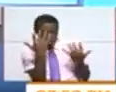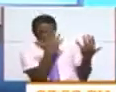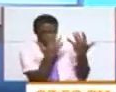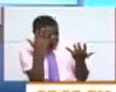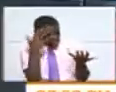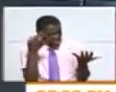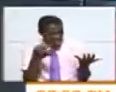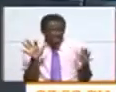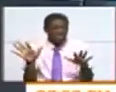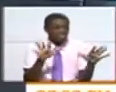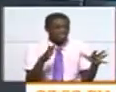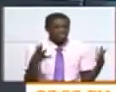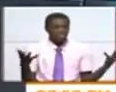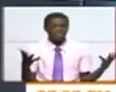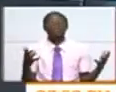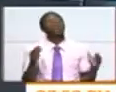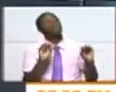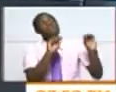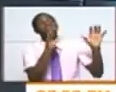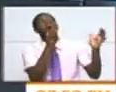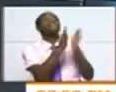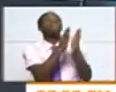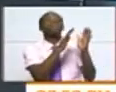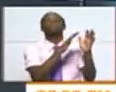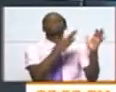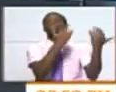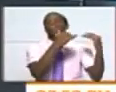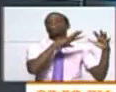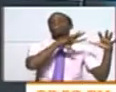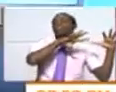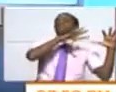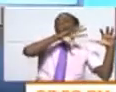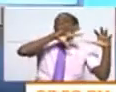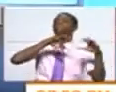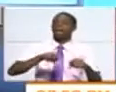justificar sus acciones ante el mundo.